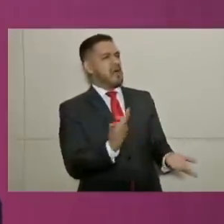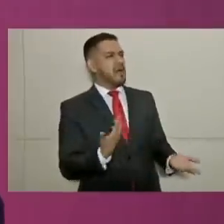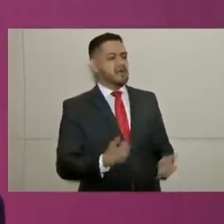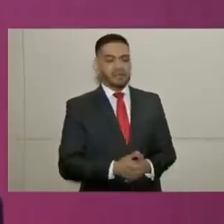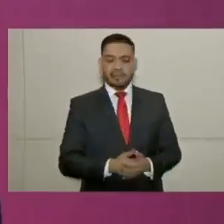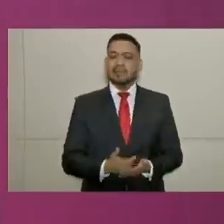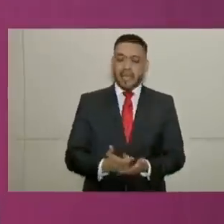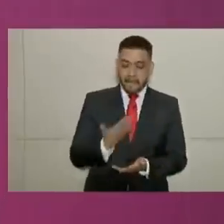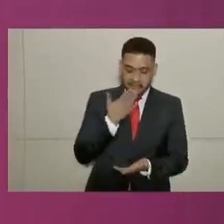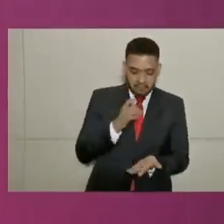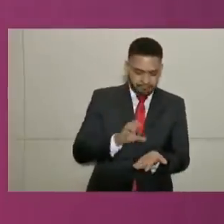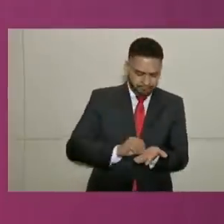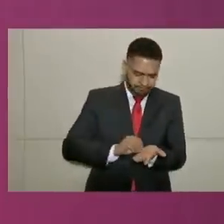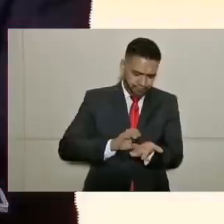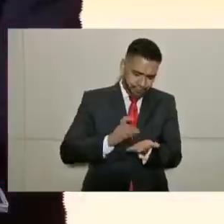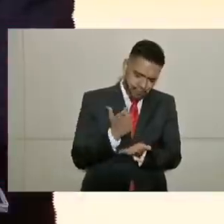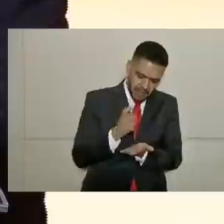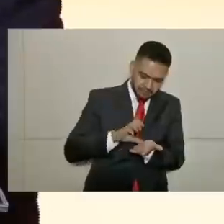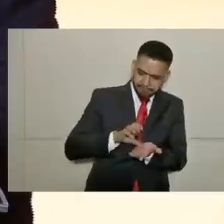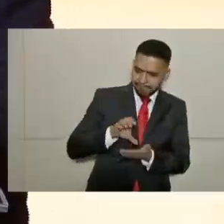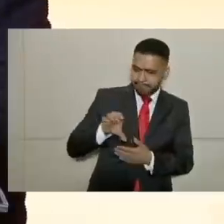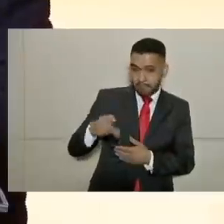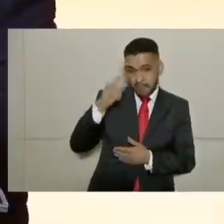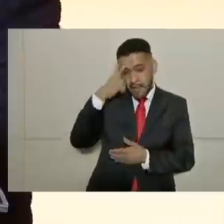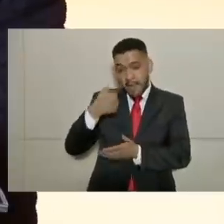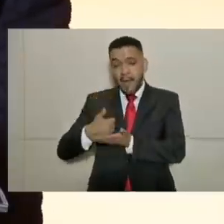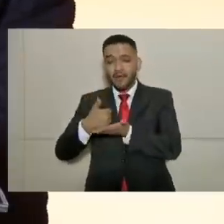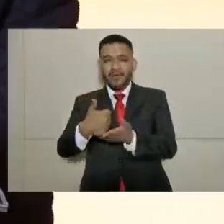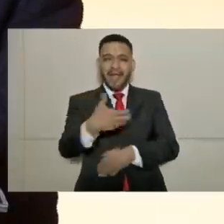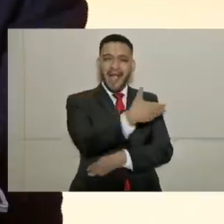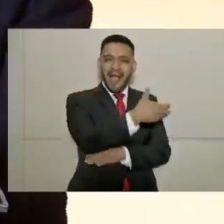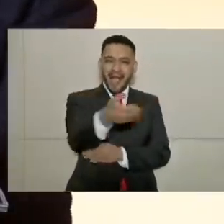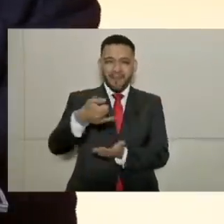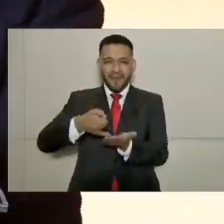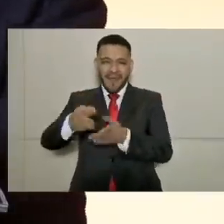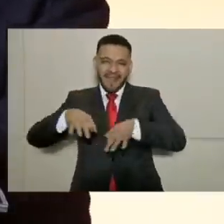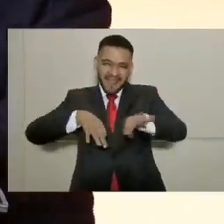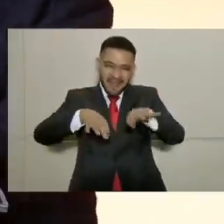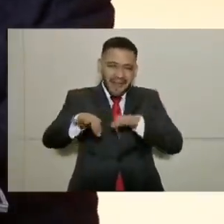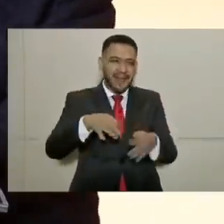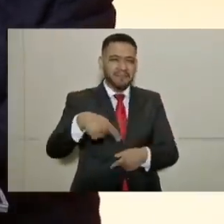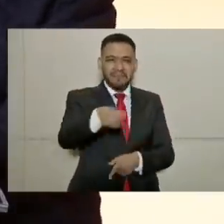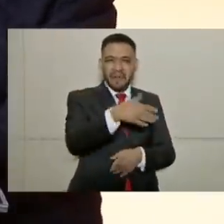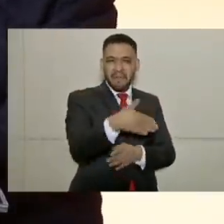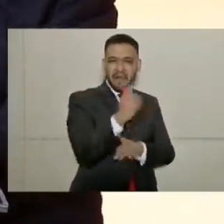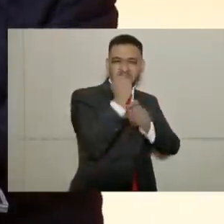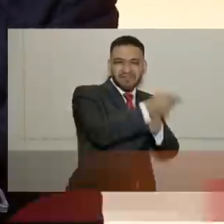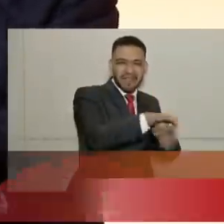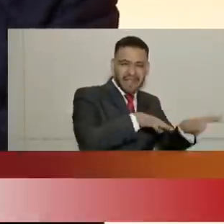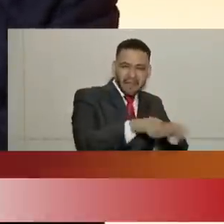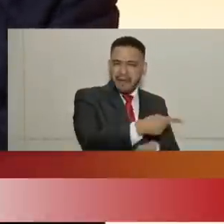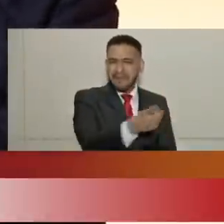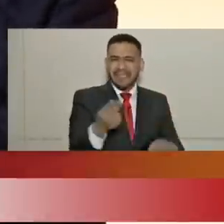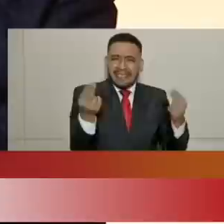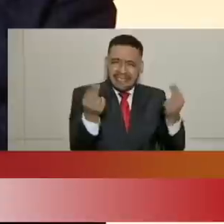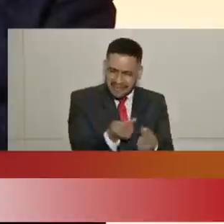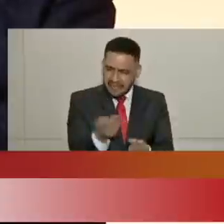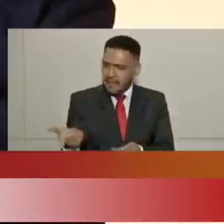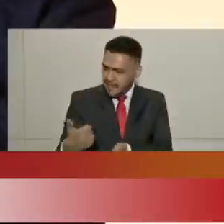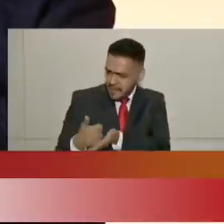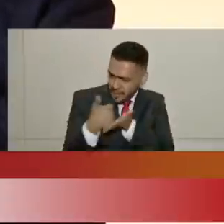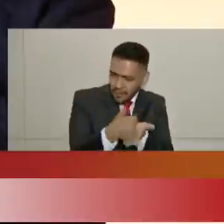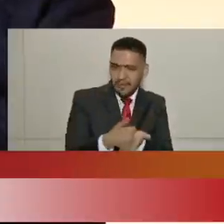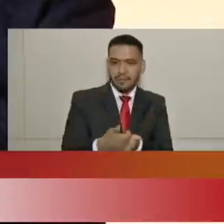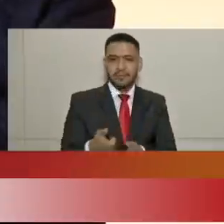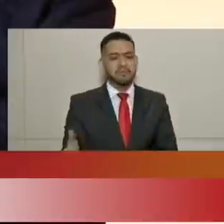supuestamente para ayudar a campesinos, a pescadores, a gente necesitada y